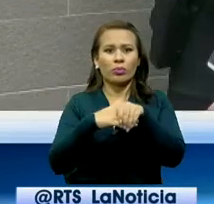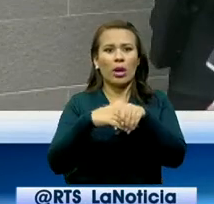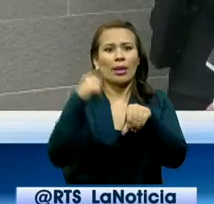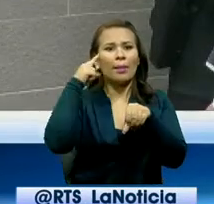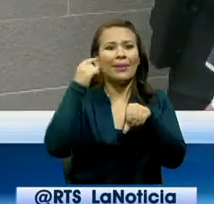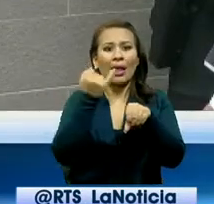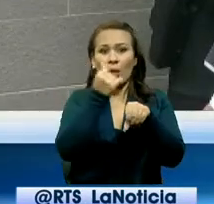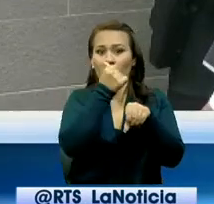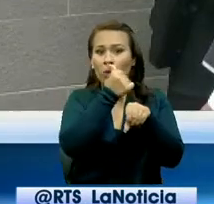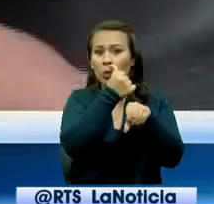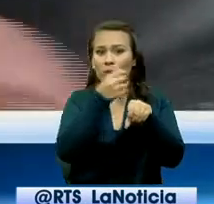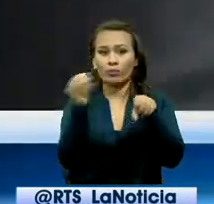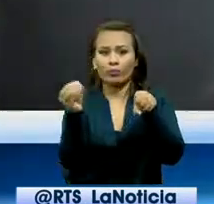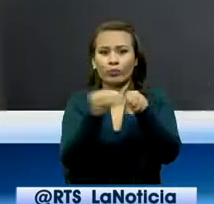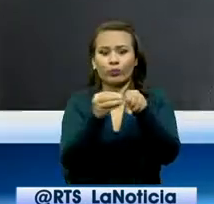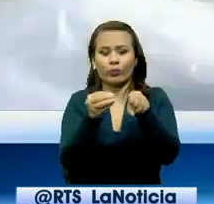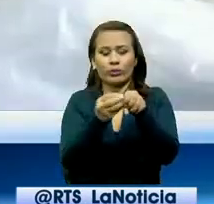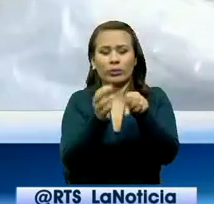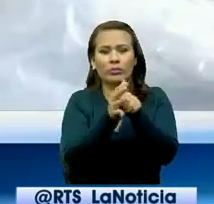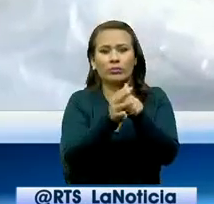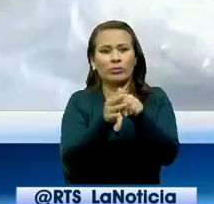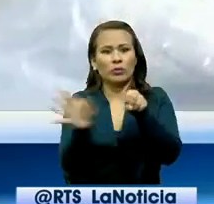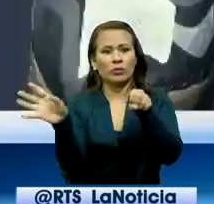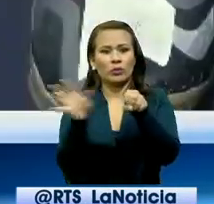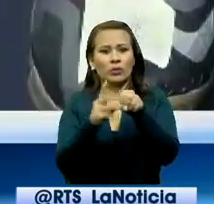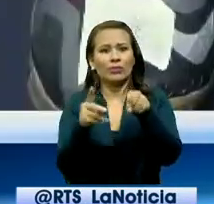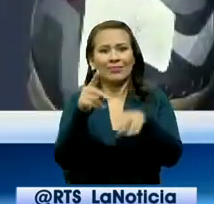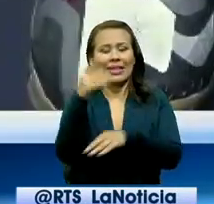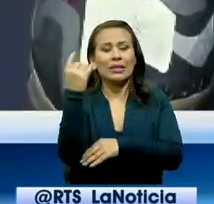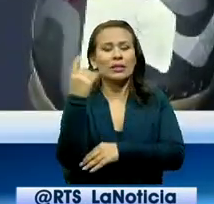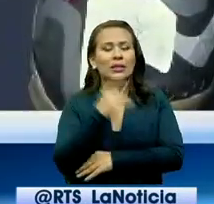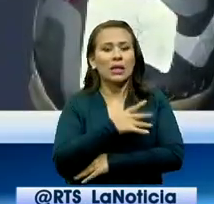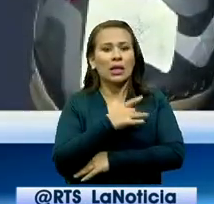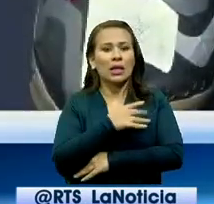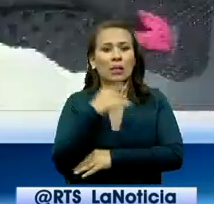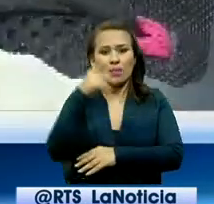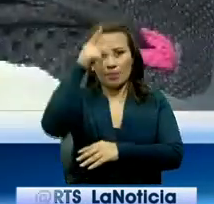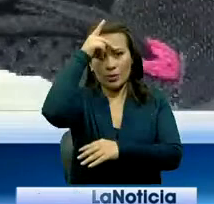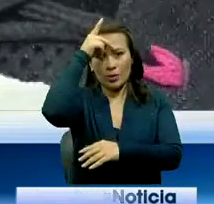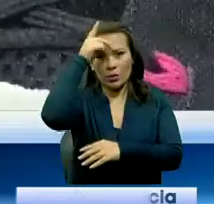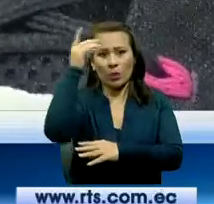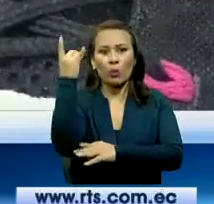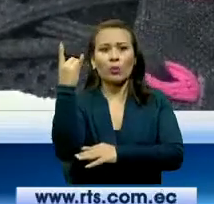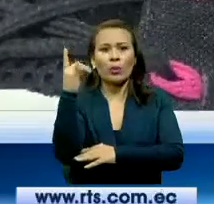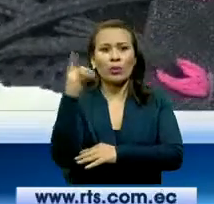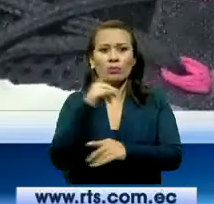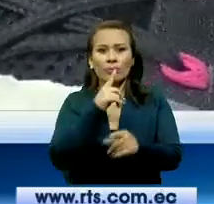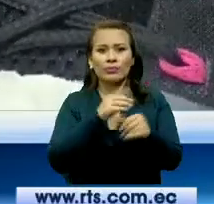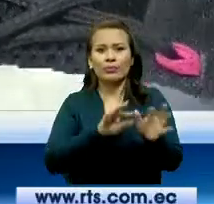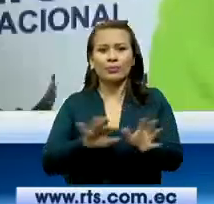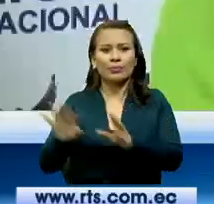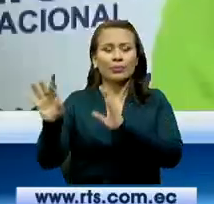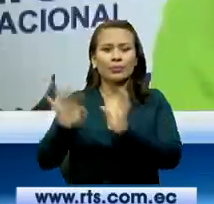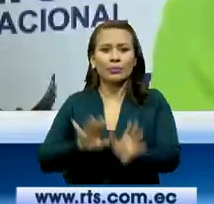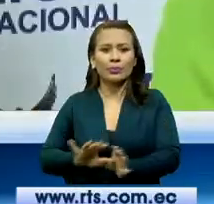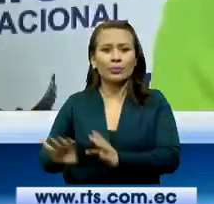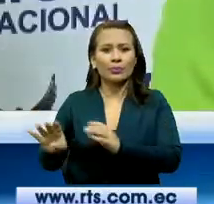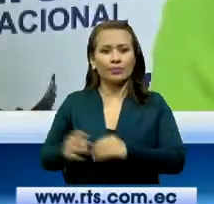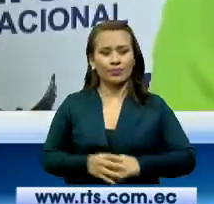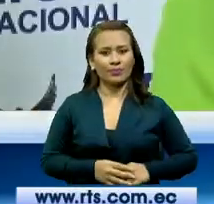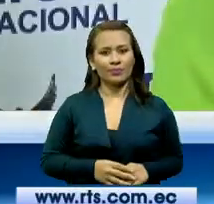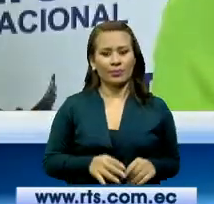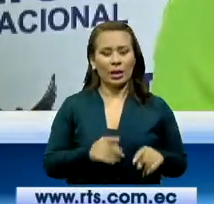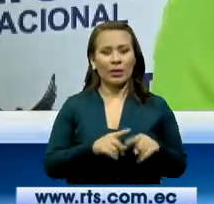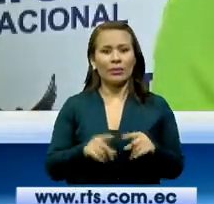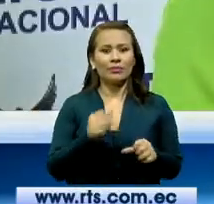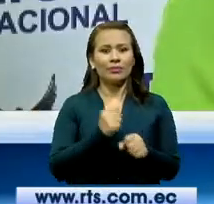creado para transportar drogas. A Chile, Perú, Bolivia estaban dirigidas varias de las encomiendas, las que fueron camufladas de diferentes maneras. En la operación